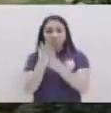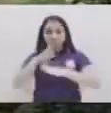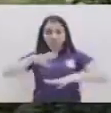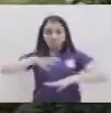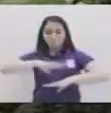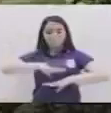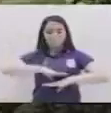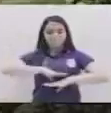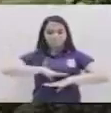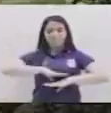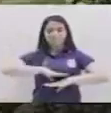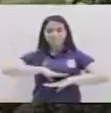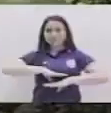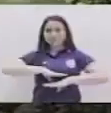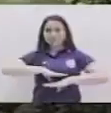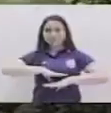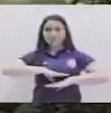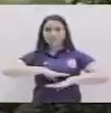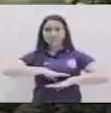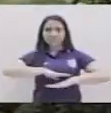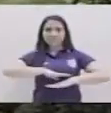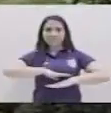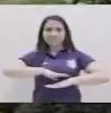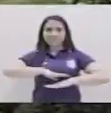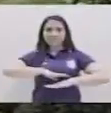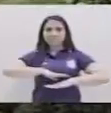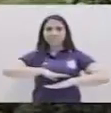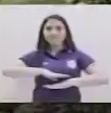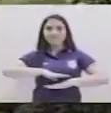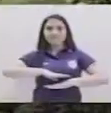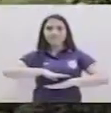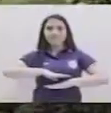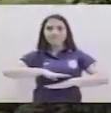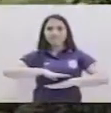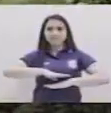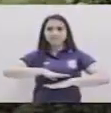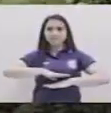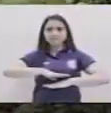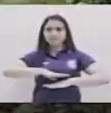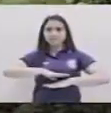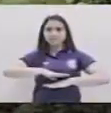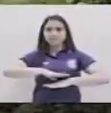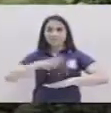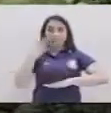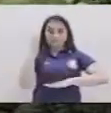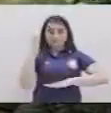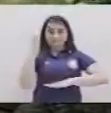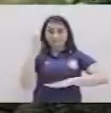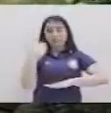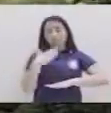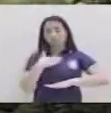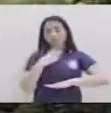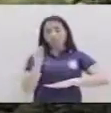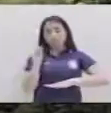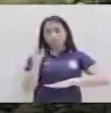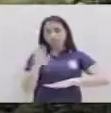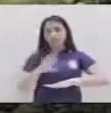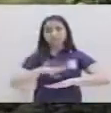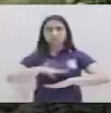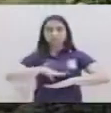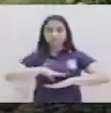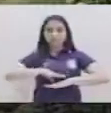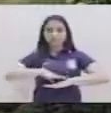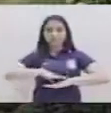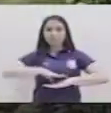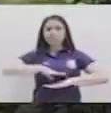palmas de las manos extendidas, las llevamos hacia el estómago y lo que hará nuestra mano dominante es solo